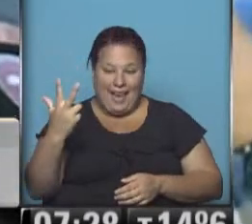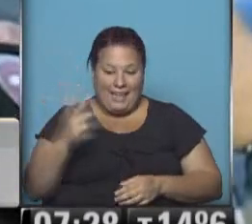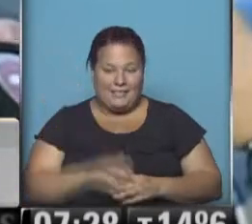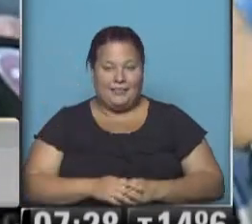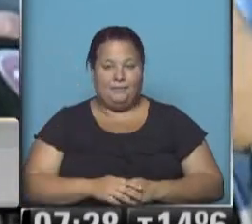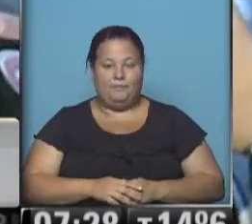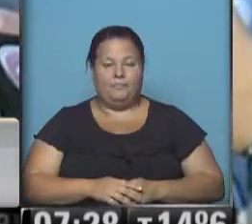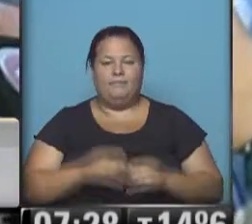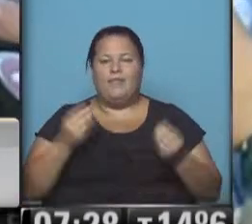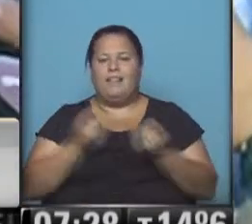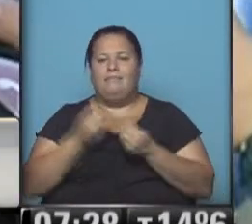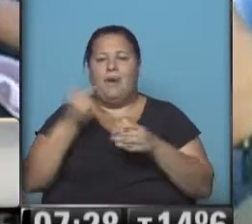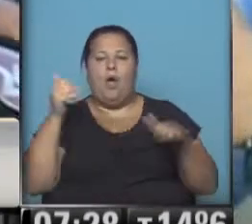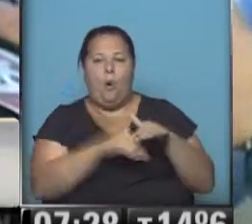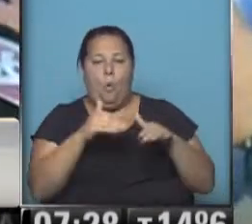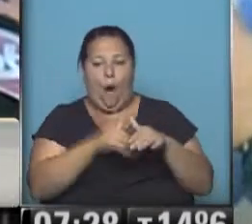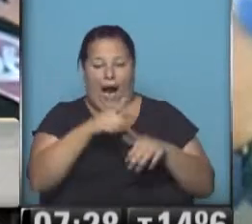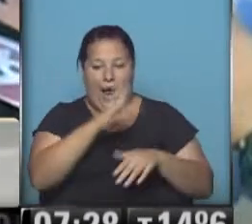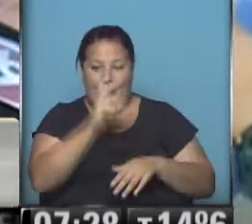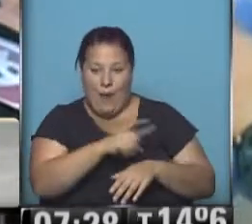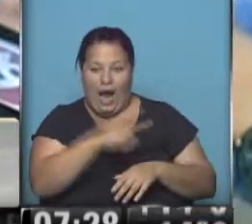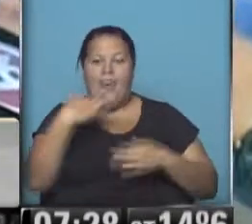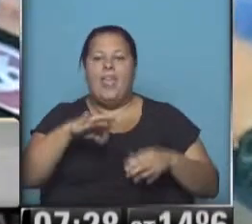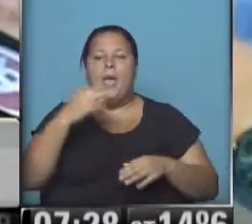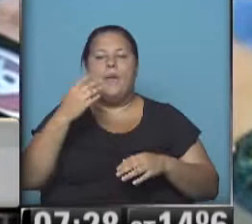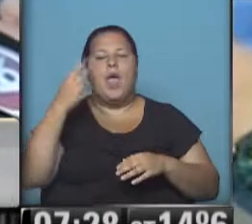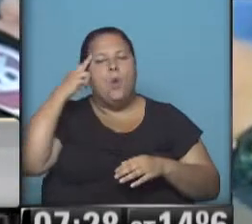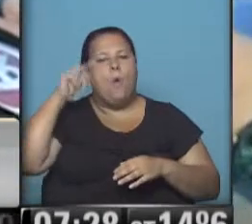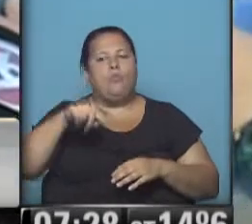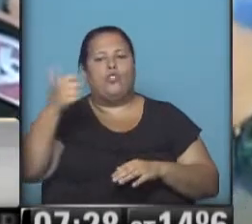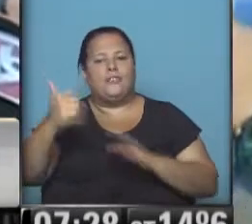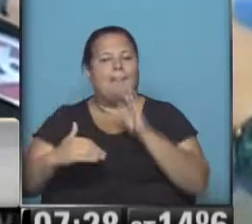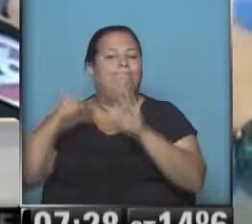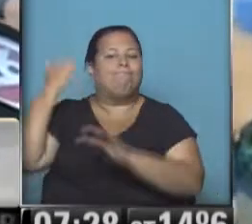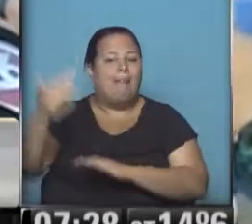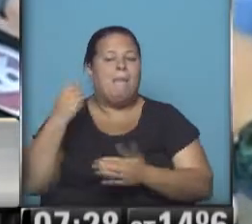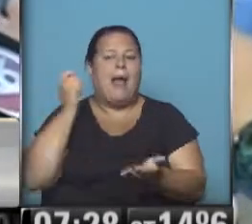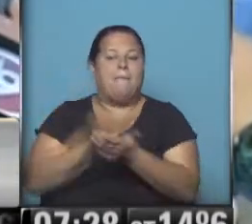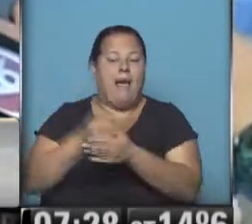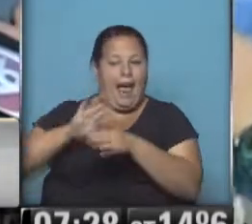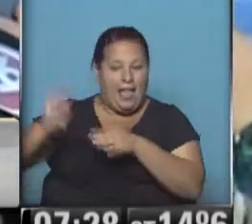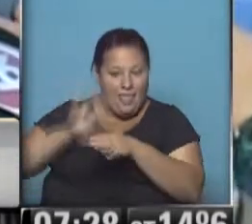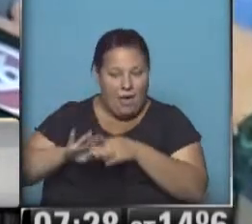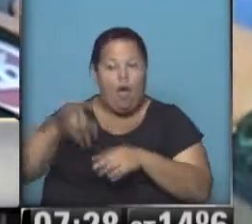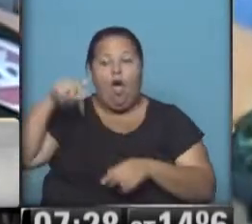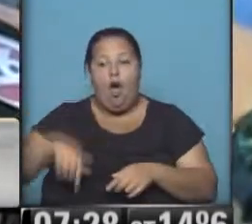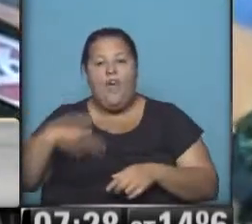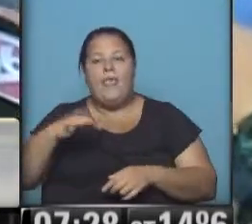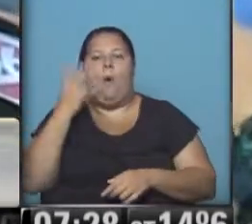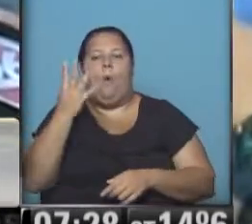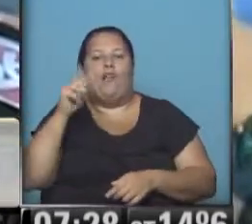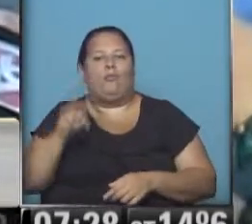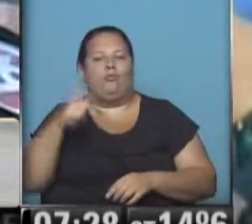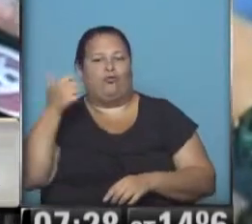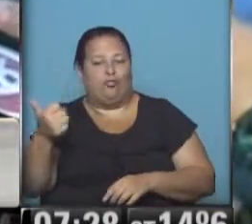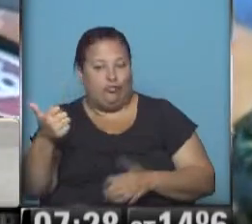la cantidad de reservas que teníamos se necesitaba 9.6 veces para pagar la deuda, hoy se necesita